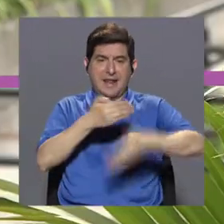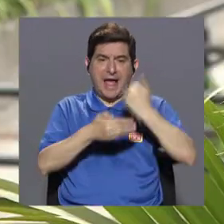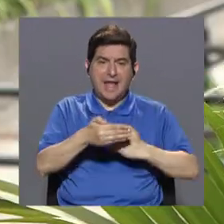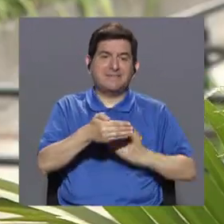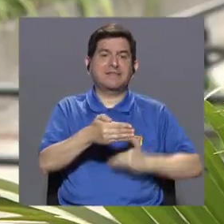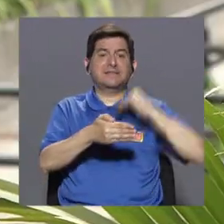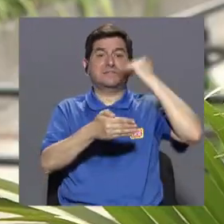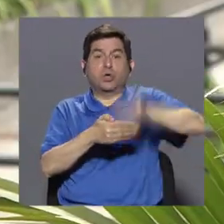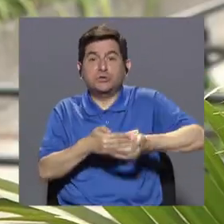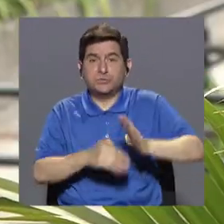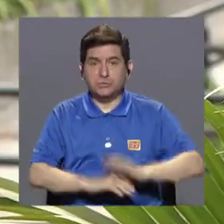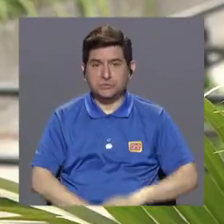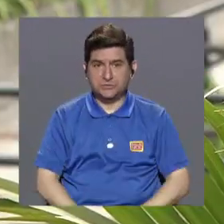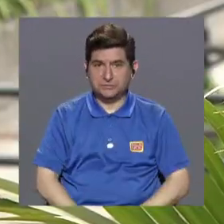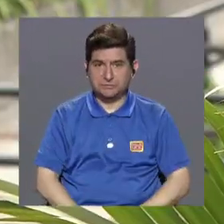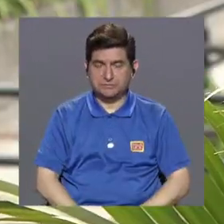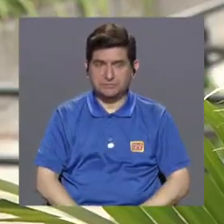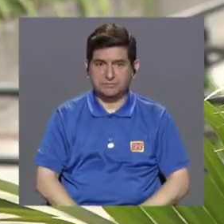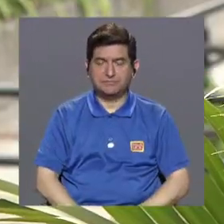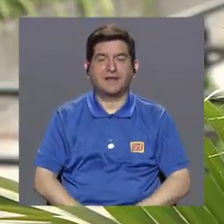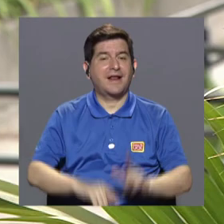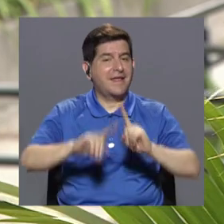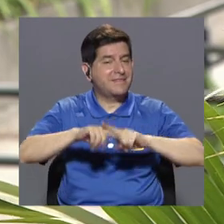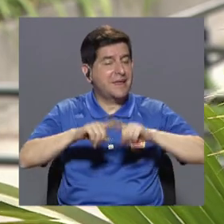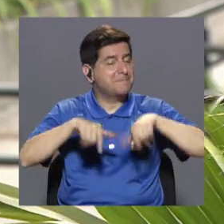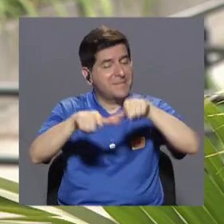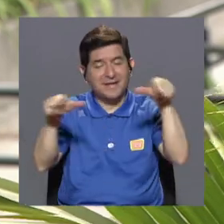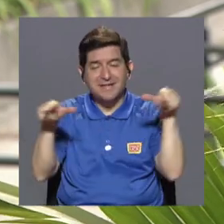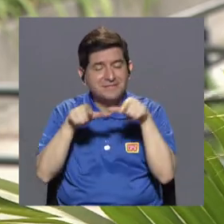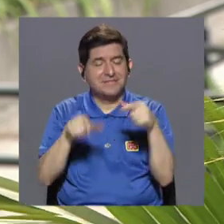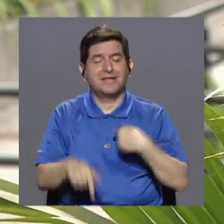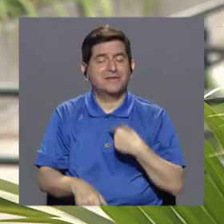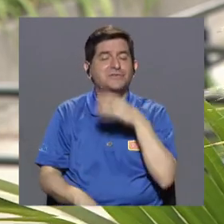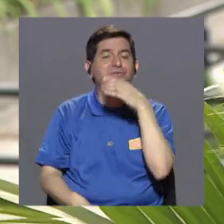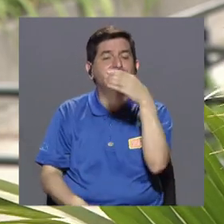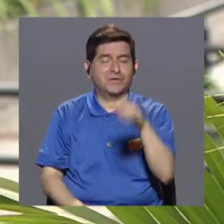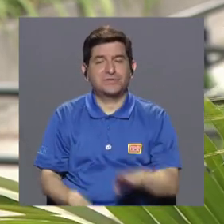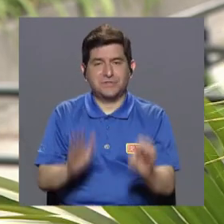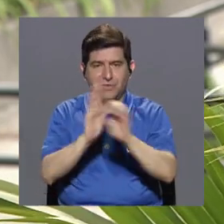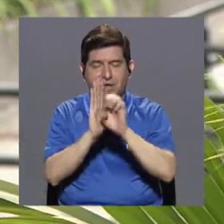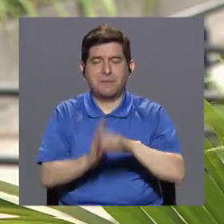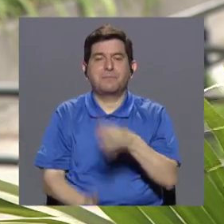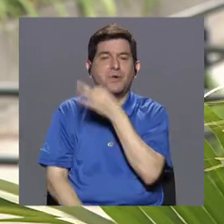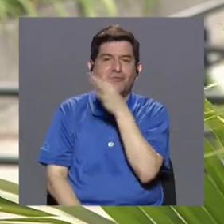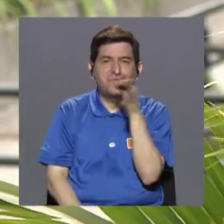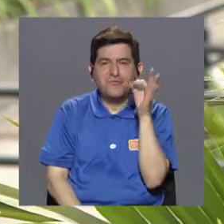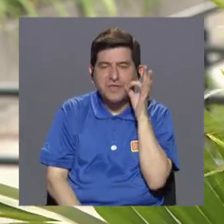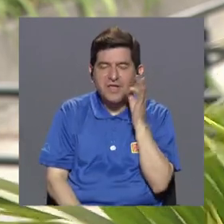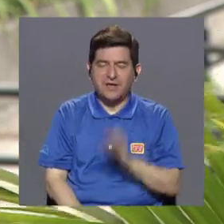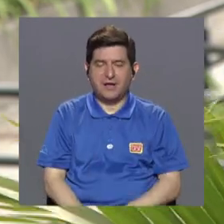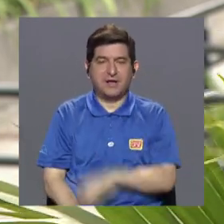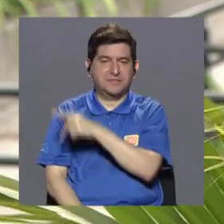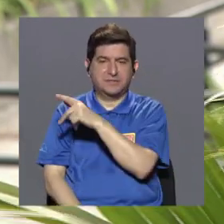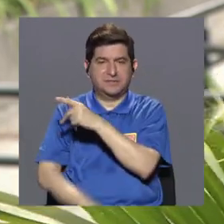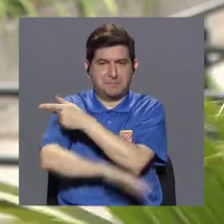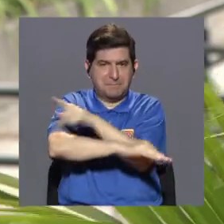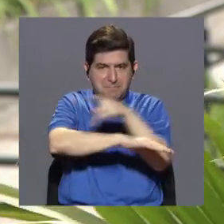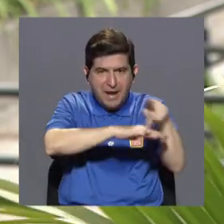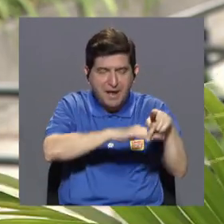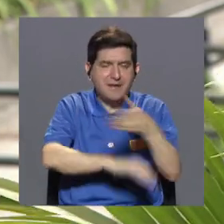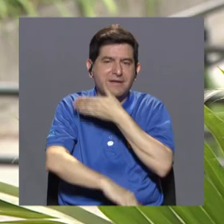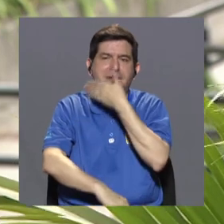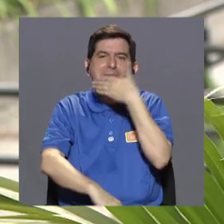antes o después? Depende uh-huh. de dónde van. Yo siempre les recomiendo, por ejemplo, en fincas o la playa, por ejemplo, es mejor,